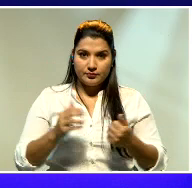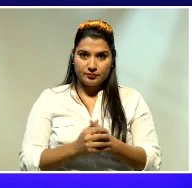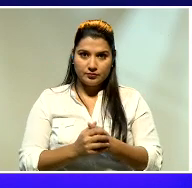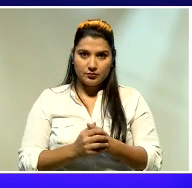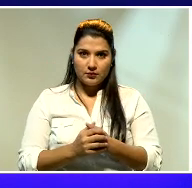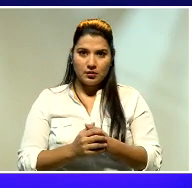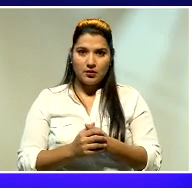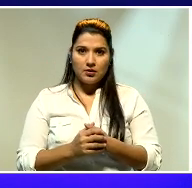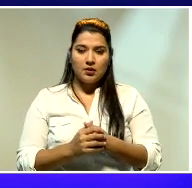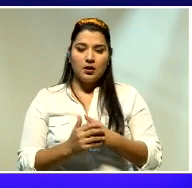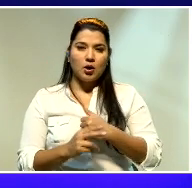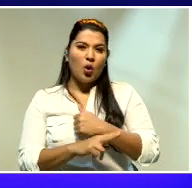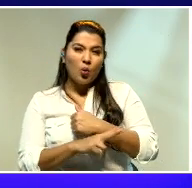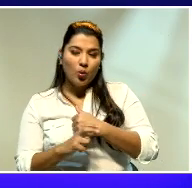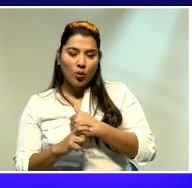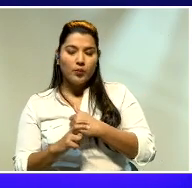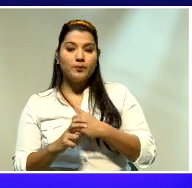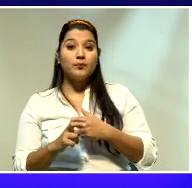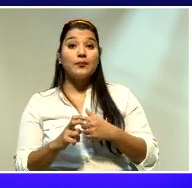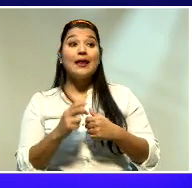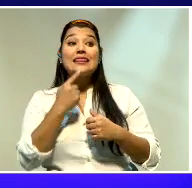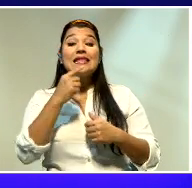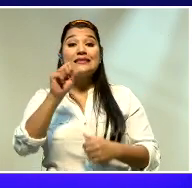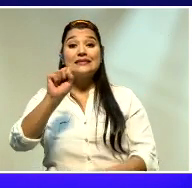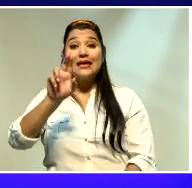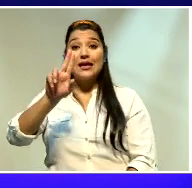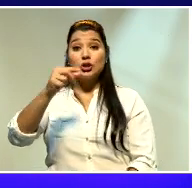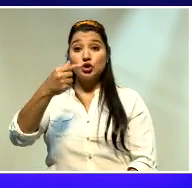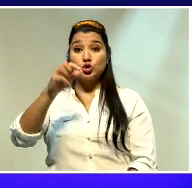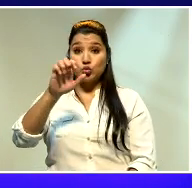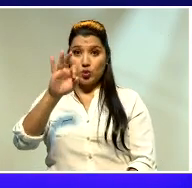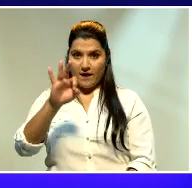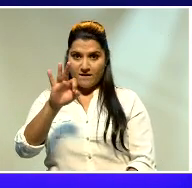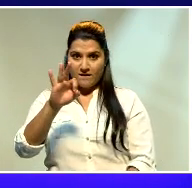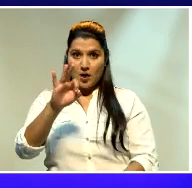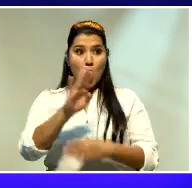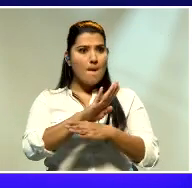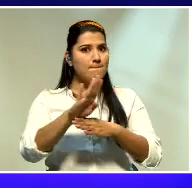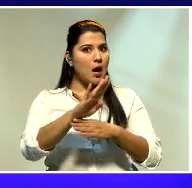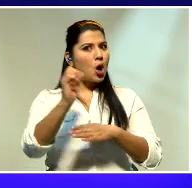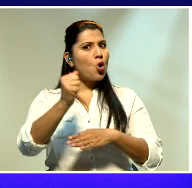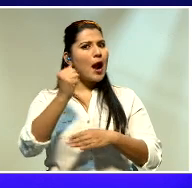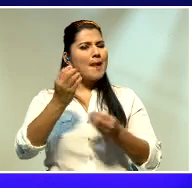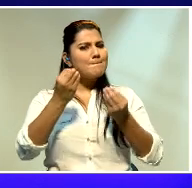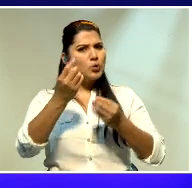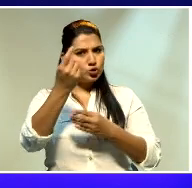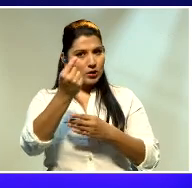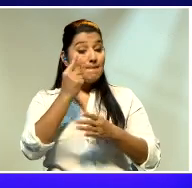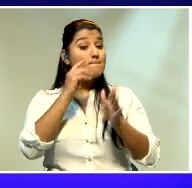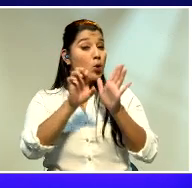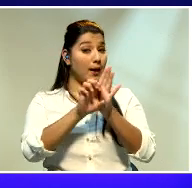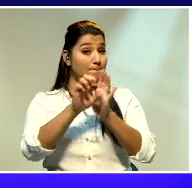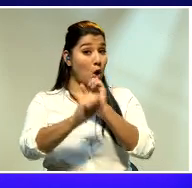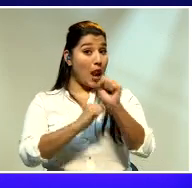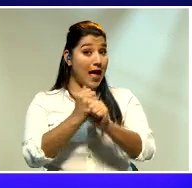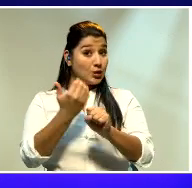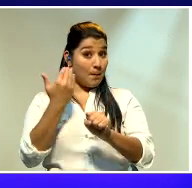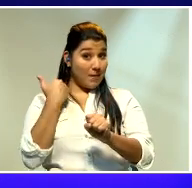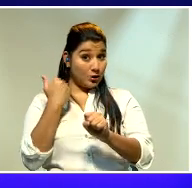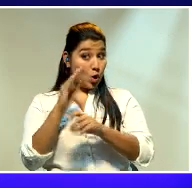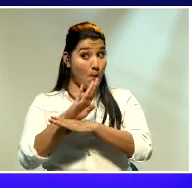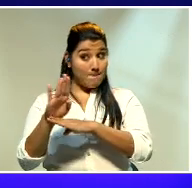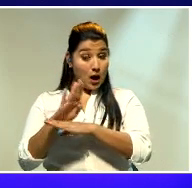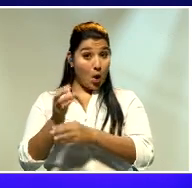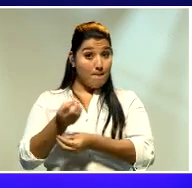Los reportes de la SUGEF indican que los bancos han tenido altas ganancias. Le voy a dar unas cifras. El año pasado, la banca